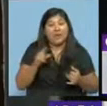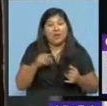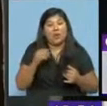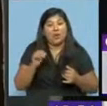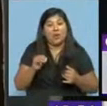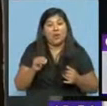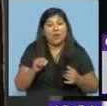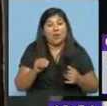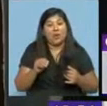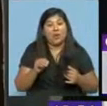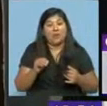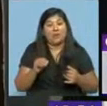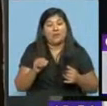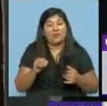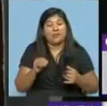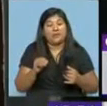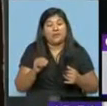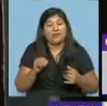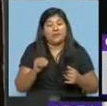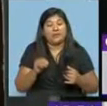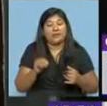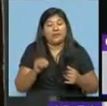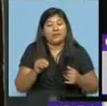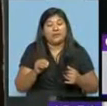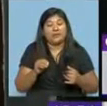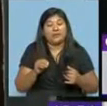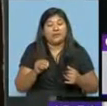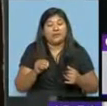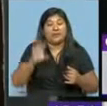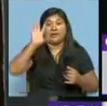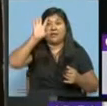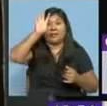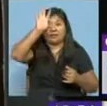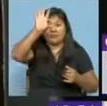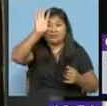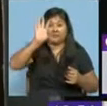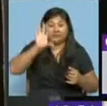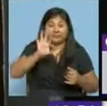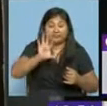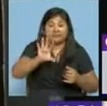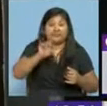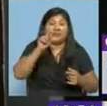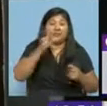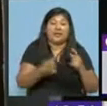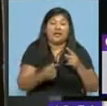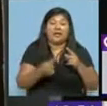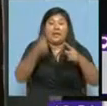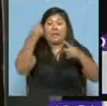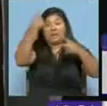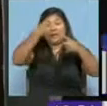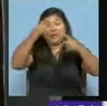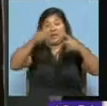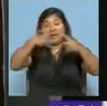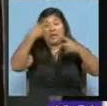siendo la segunda región del país en notificación de casos.